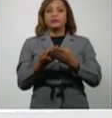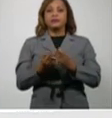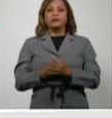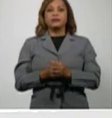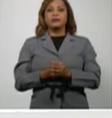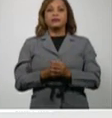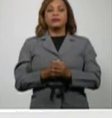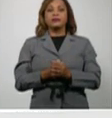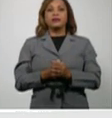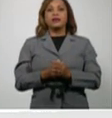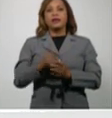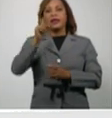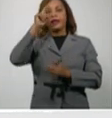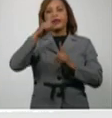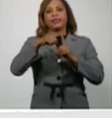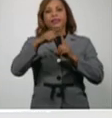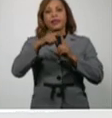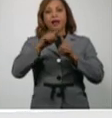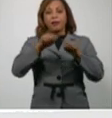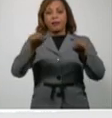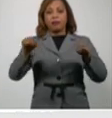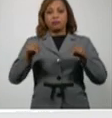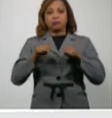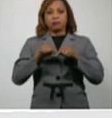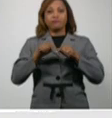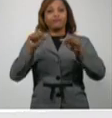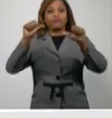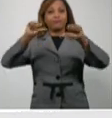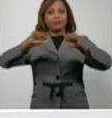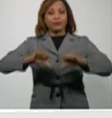terapia intensiva y